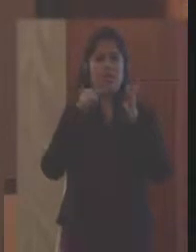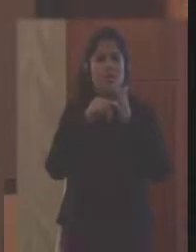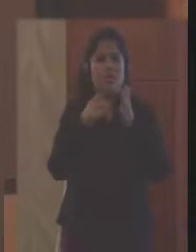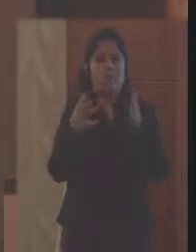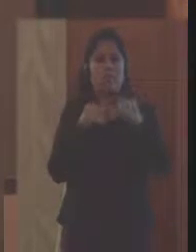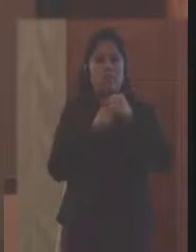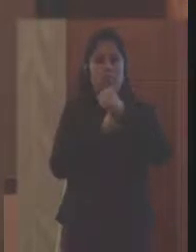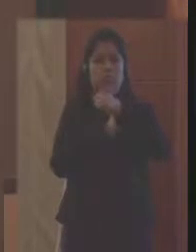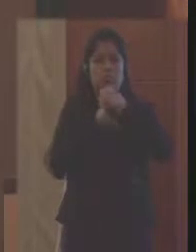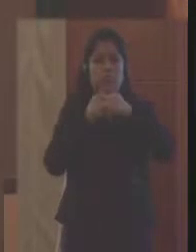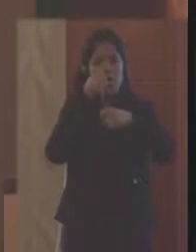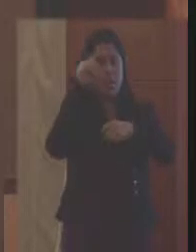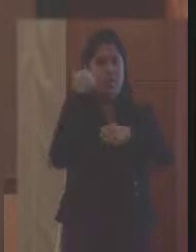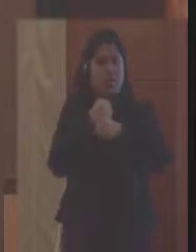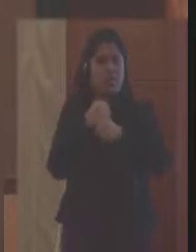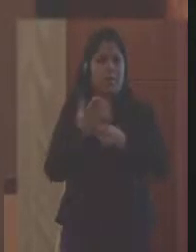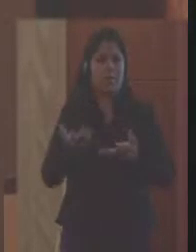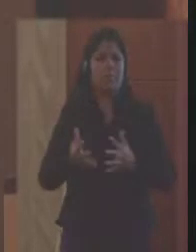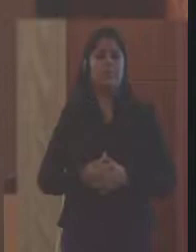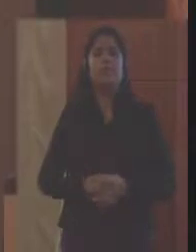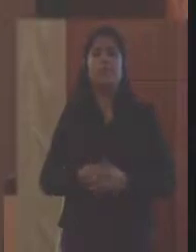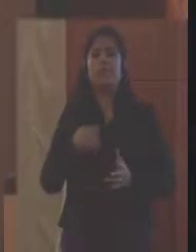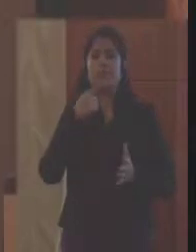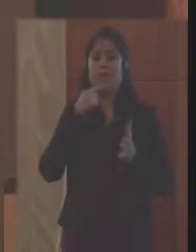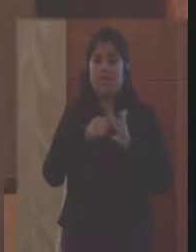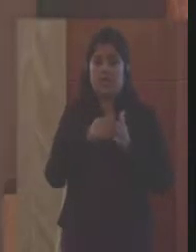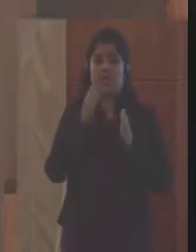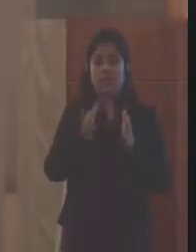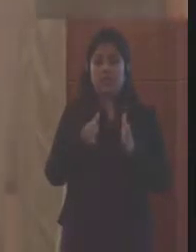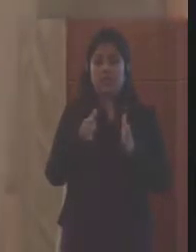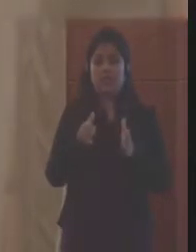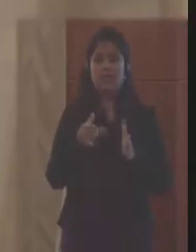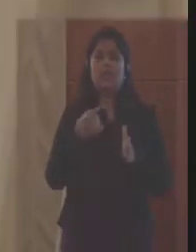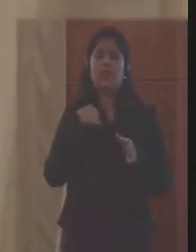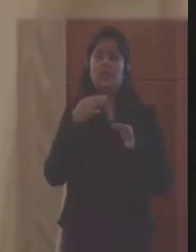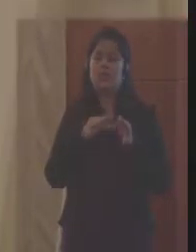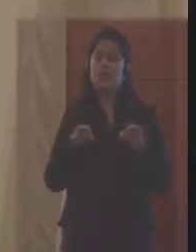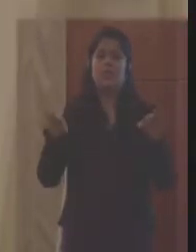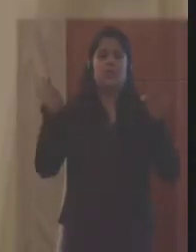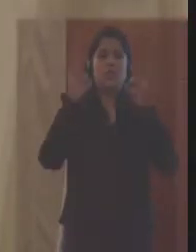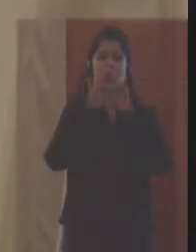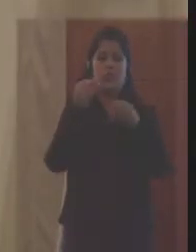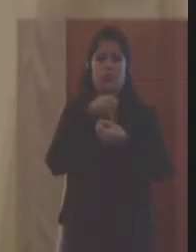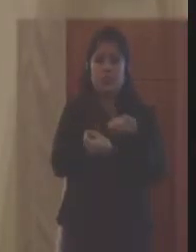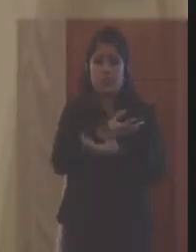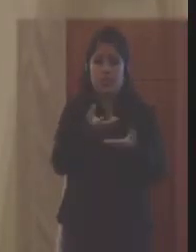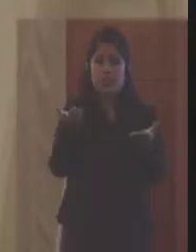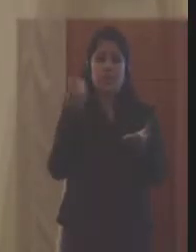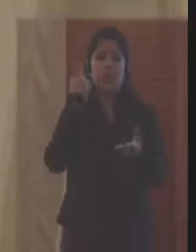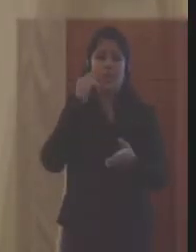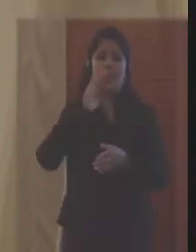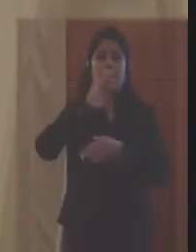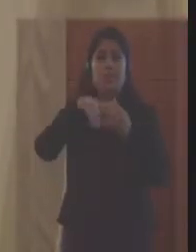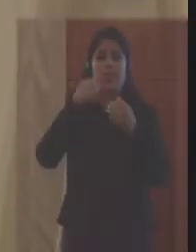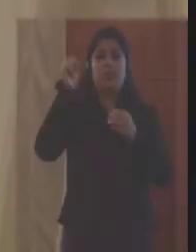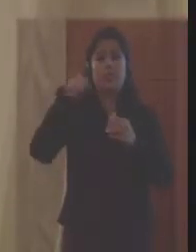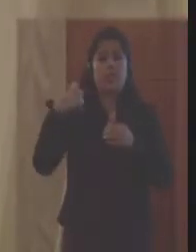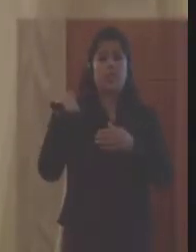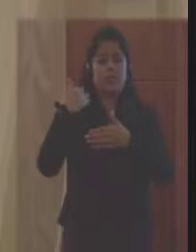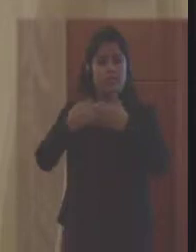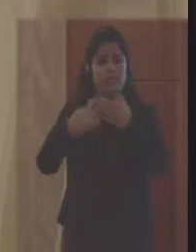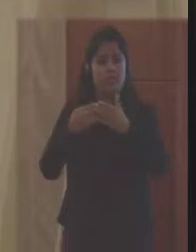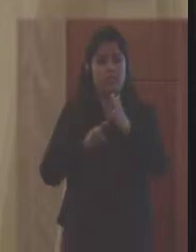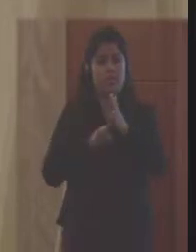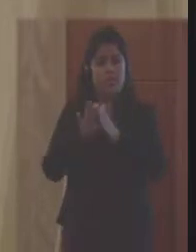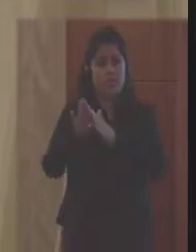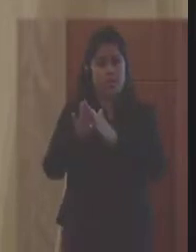soporte al trabajo como tal. En ese sentido es importante compartir que para que se pueda desarrollar todo